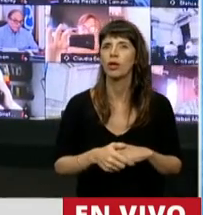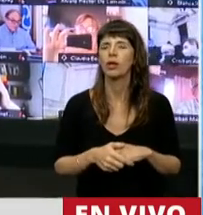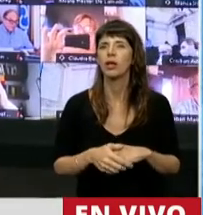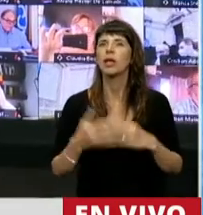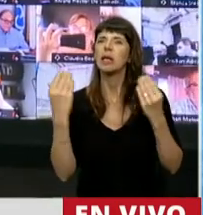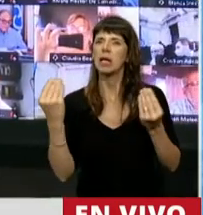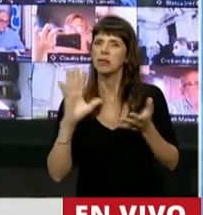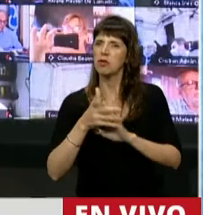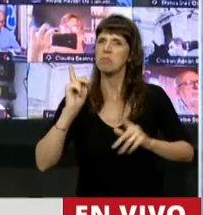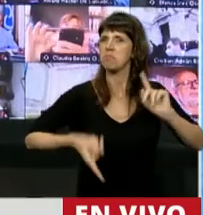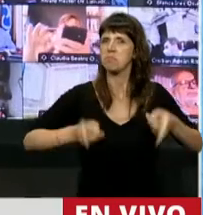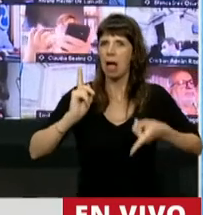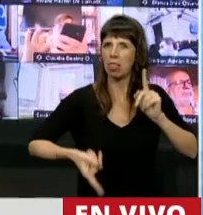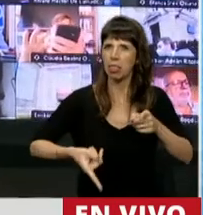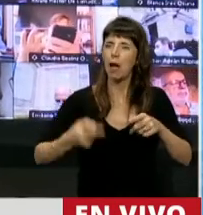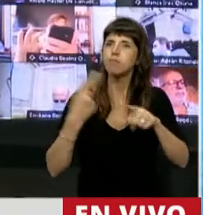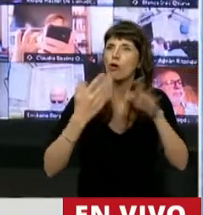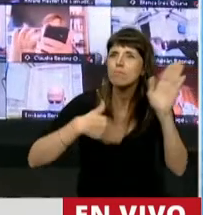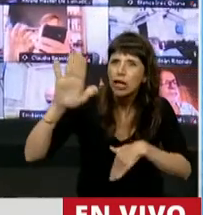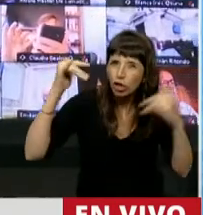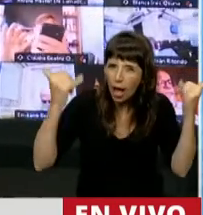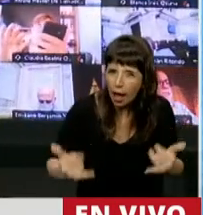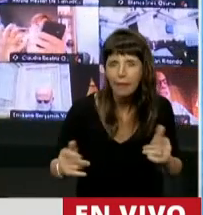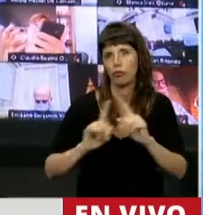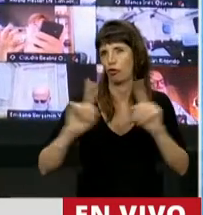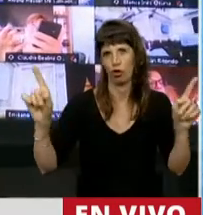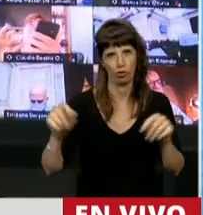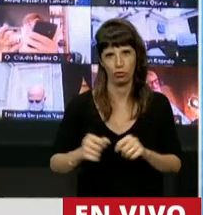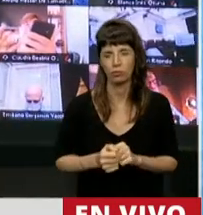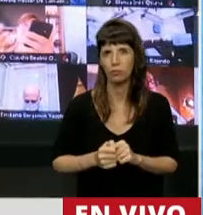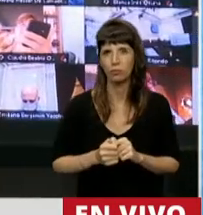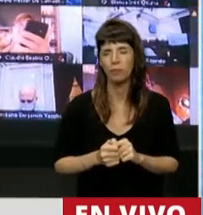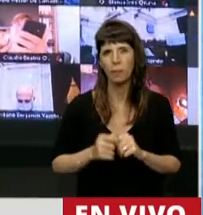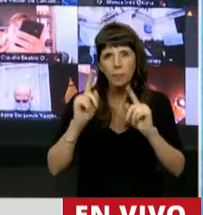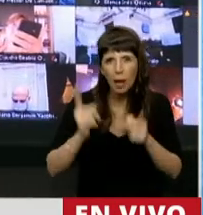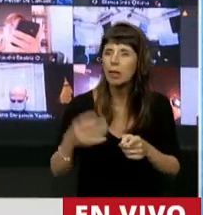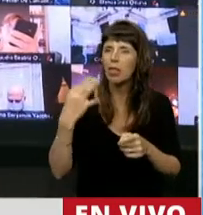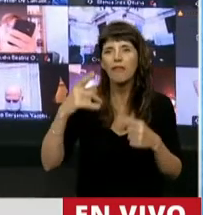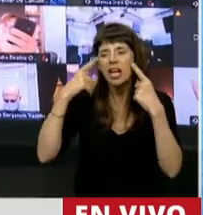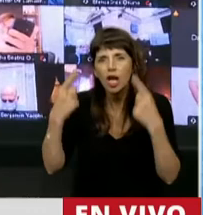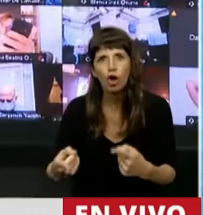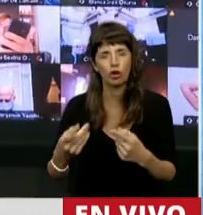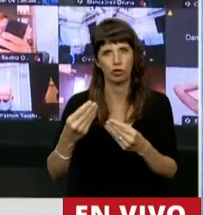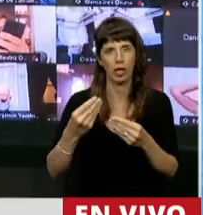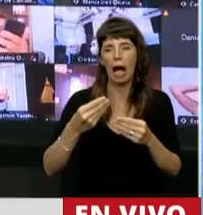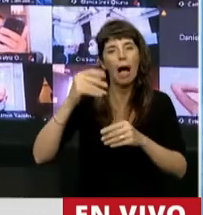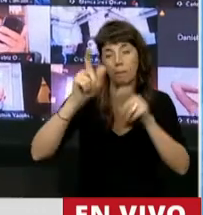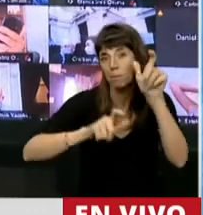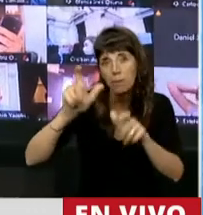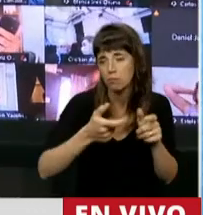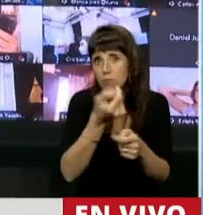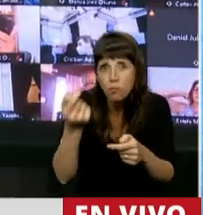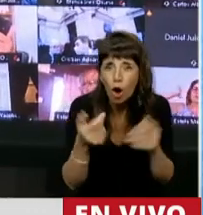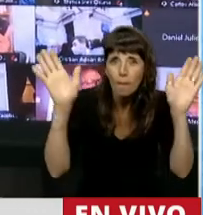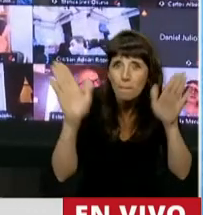autoritario de la mayoría es también el reconocimiento a las minorías ya la representación de una ciudadanía y